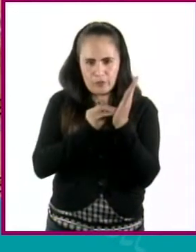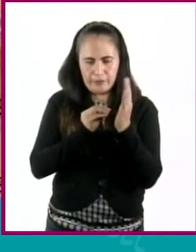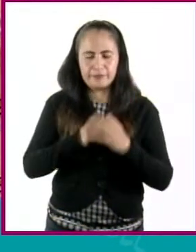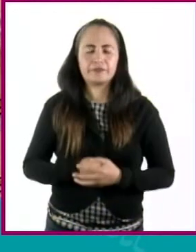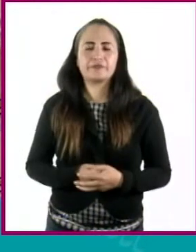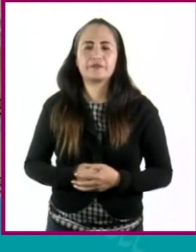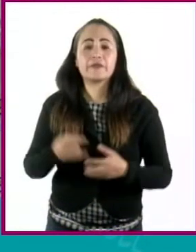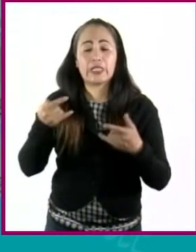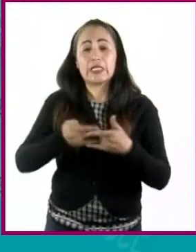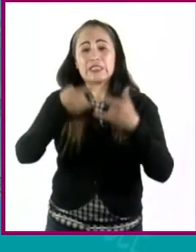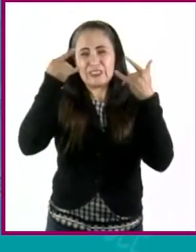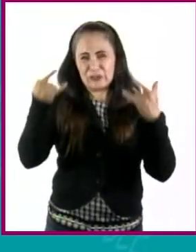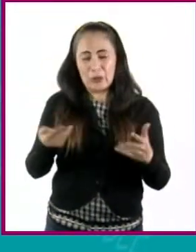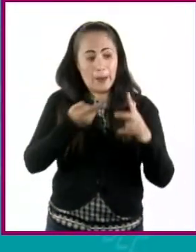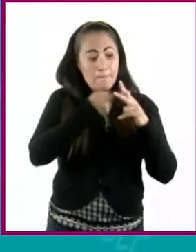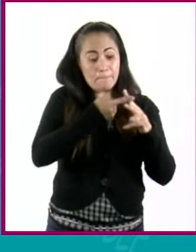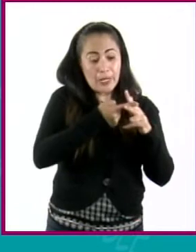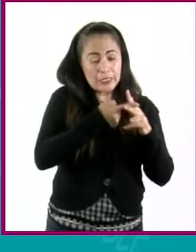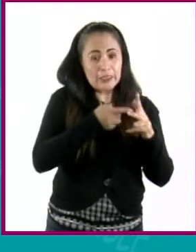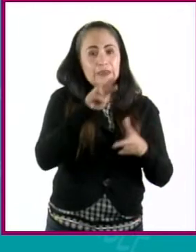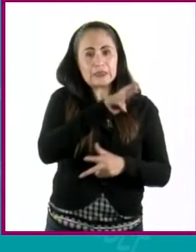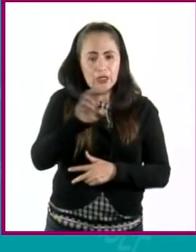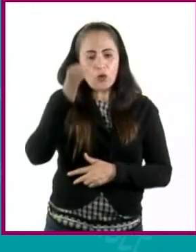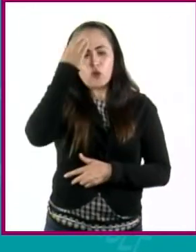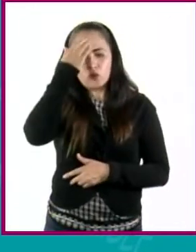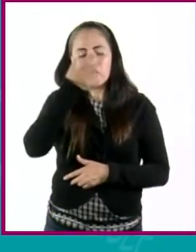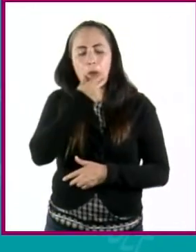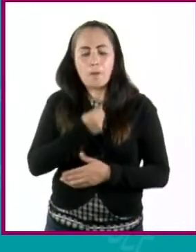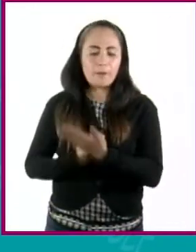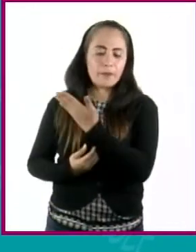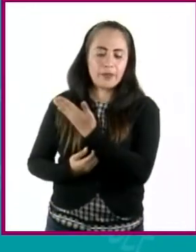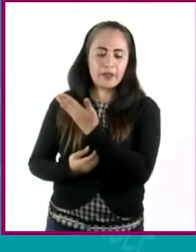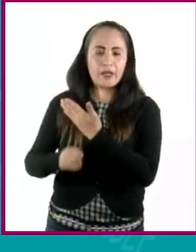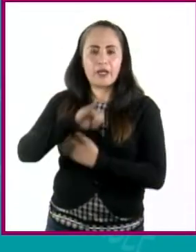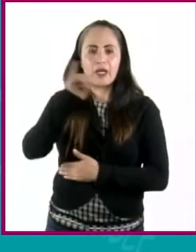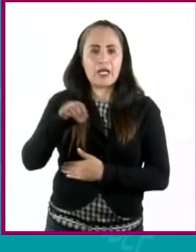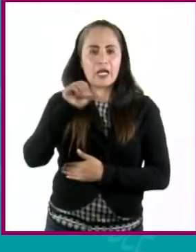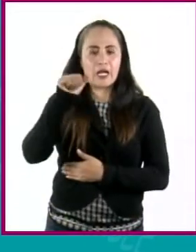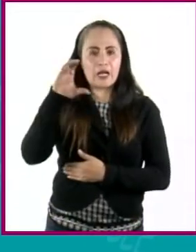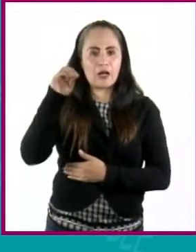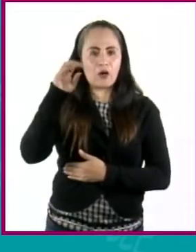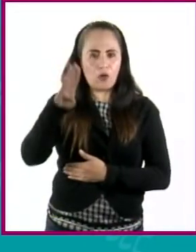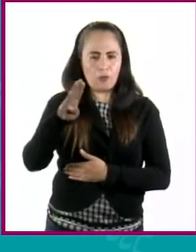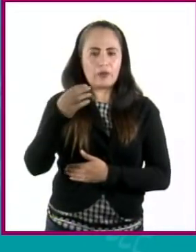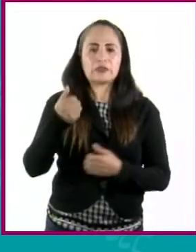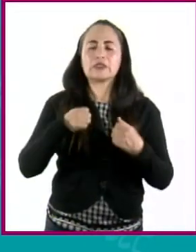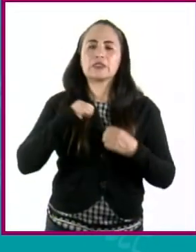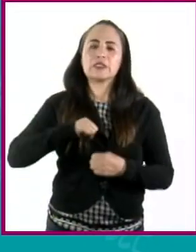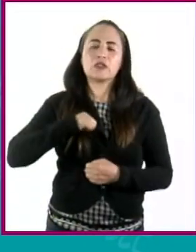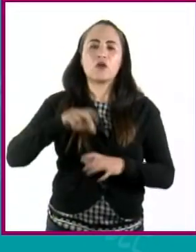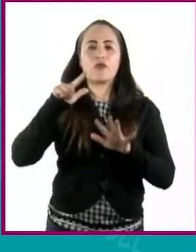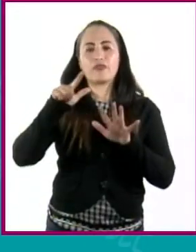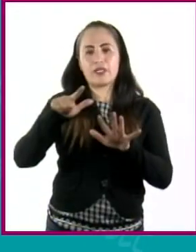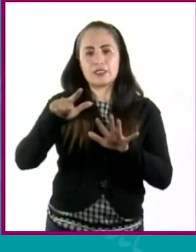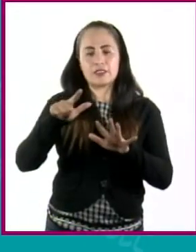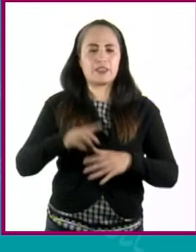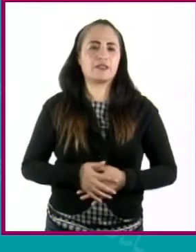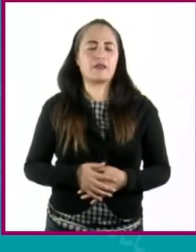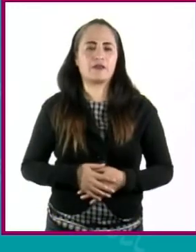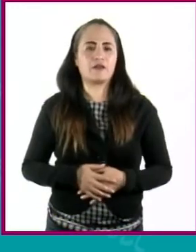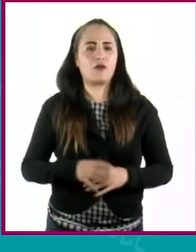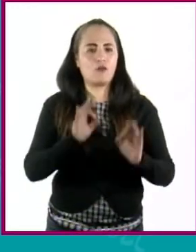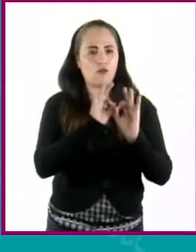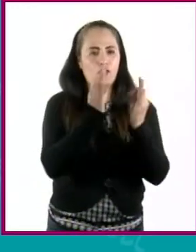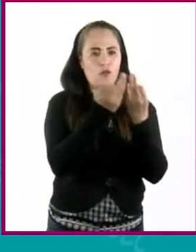Desde la historia de las matemáticas se reconoce a Jacob Bernoulli que a mediados del siglo XVII descubrió una relación entre la fórmula de